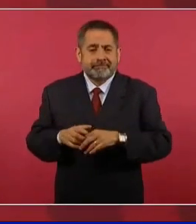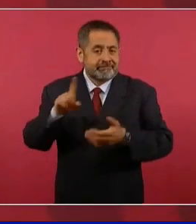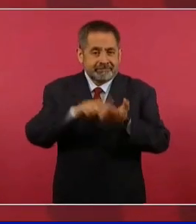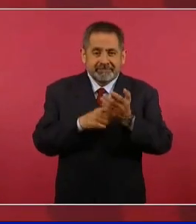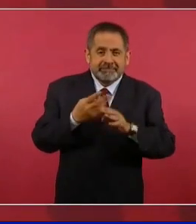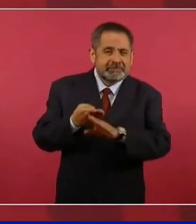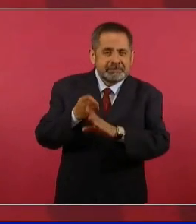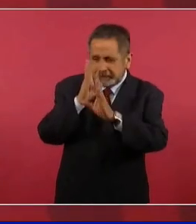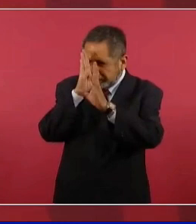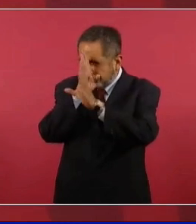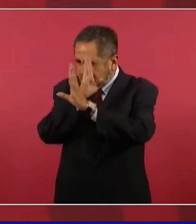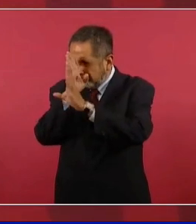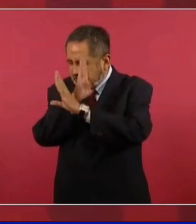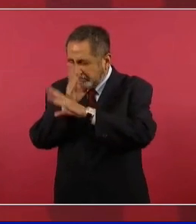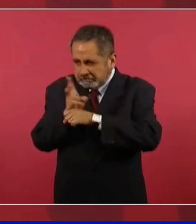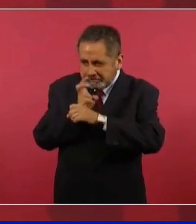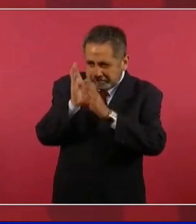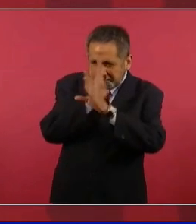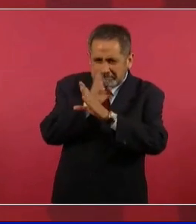espionaje,